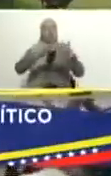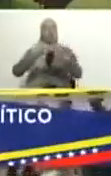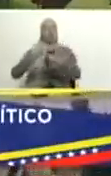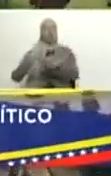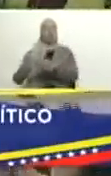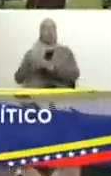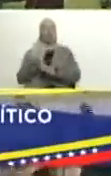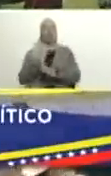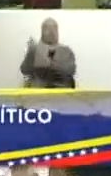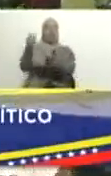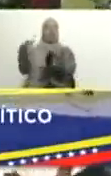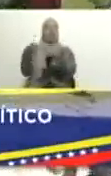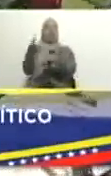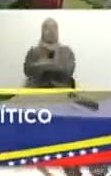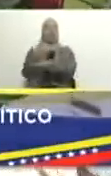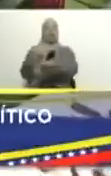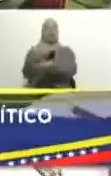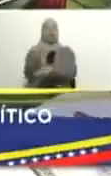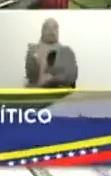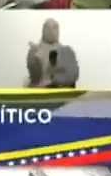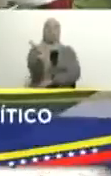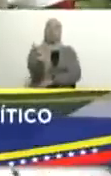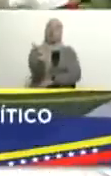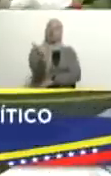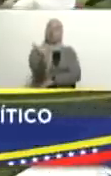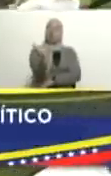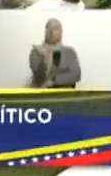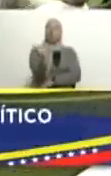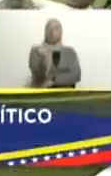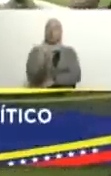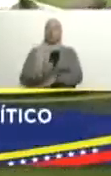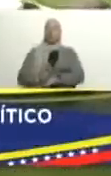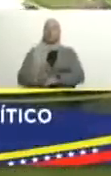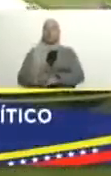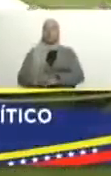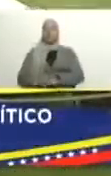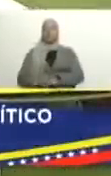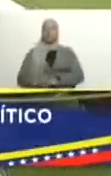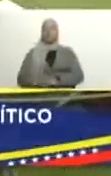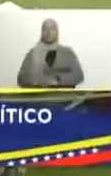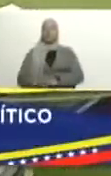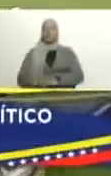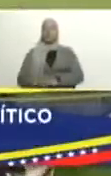Compañeros del Buró Político del Partido Socialista Unido de Venezuela,